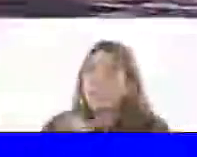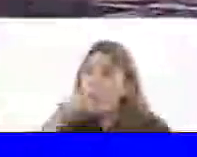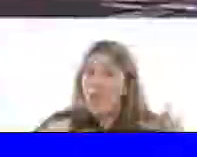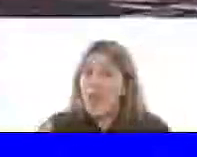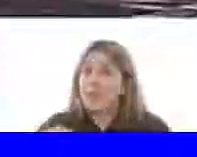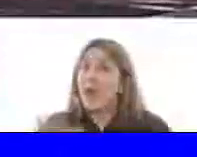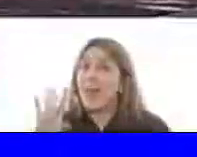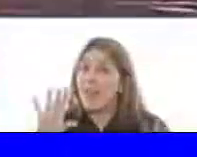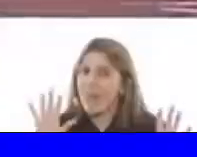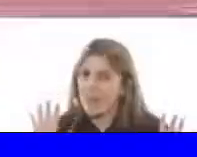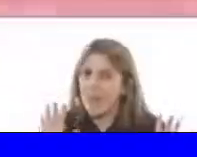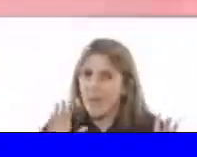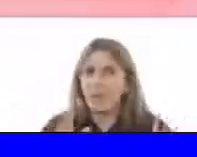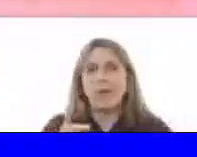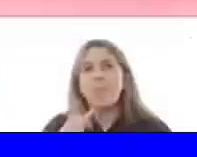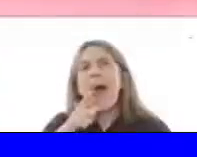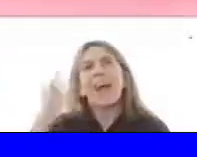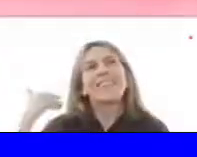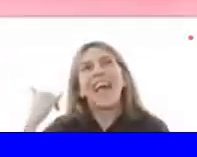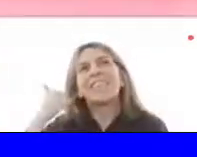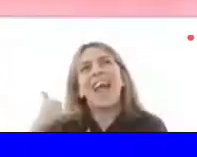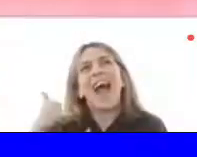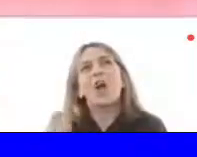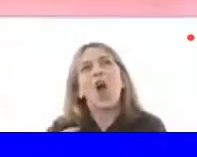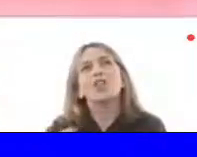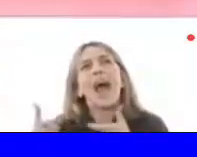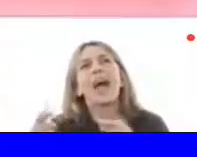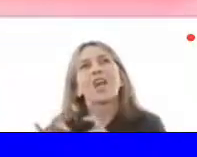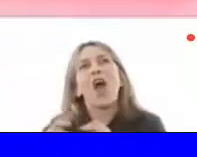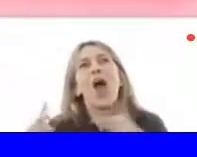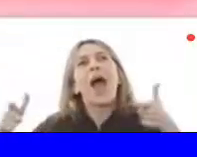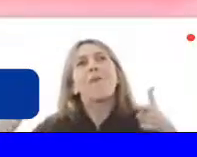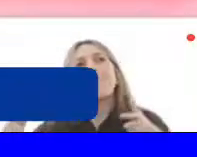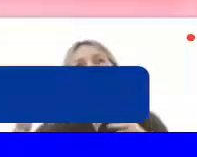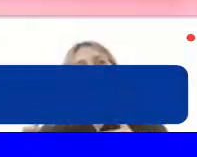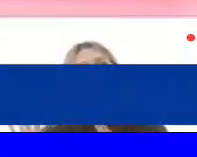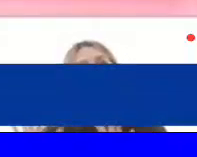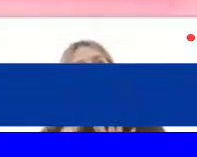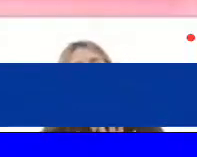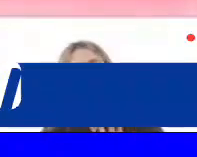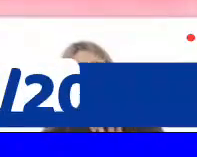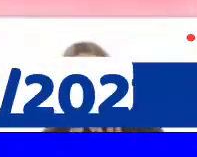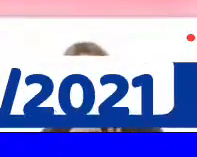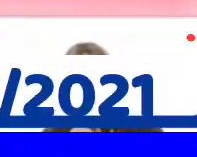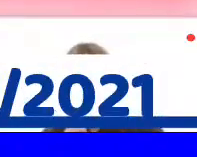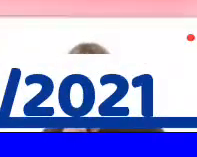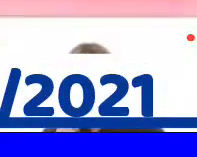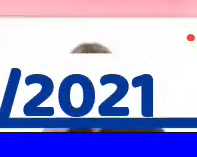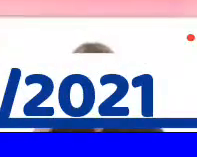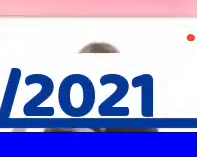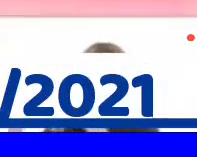cuando todo parecía empezar a calmarse apareció de repente un virus que dicen que es una triple mutación